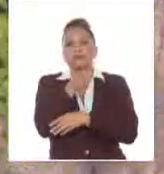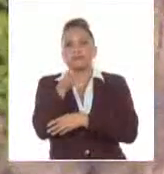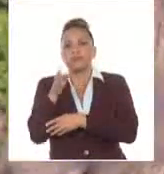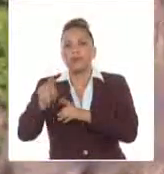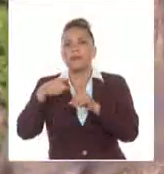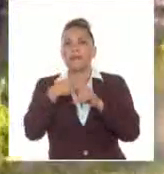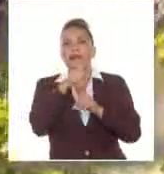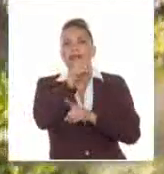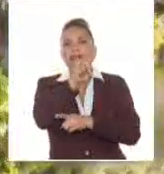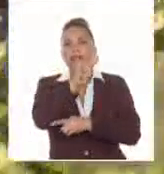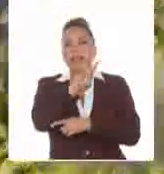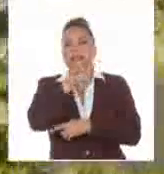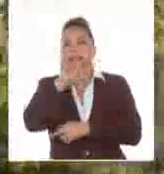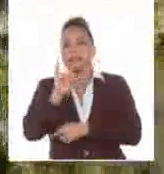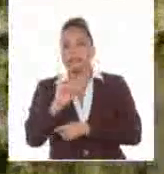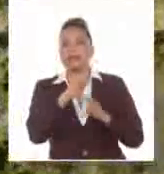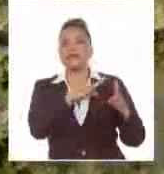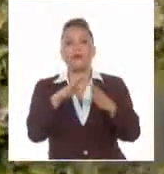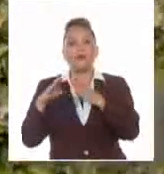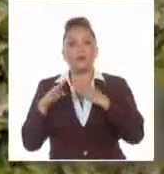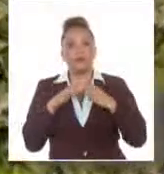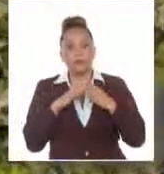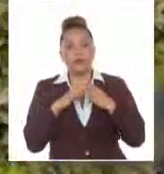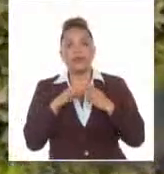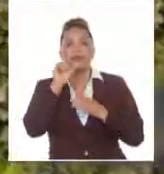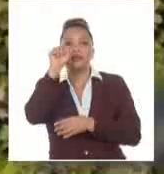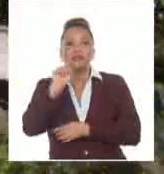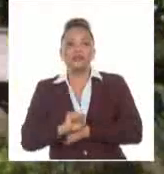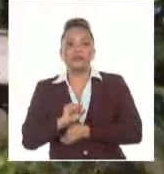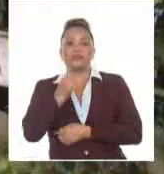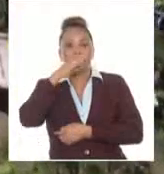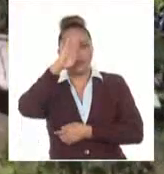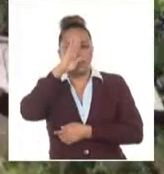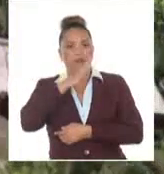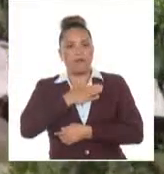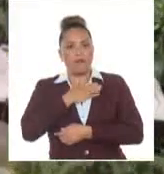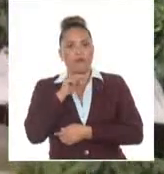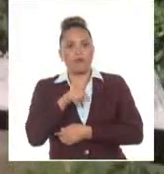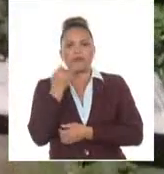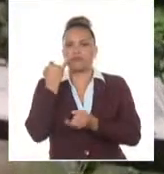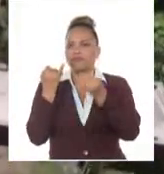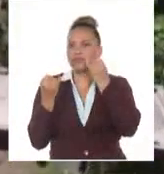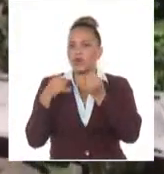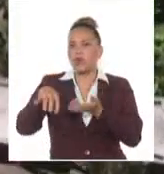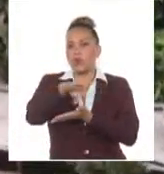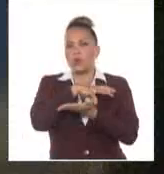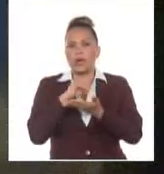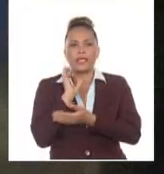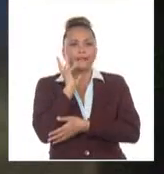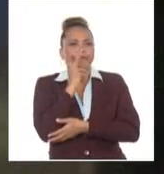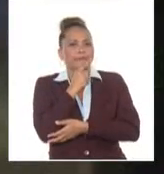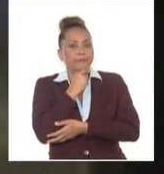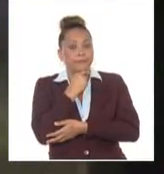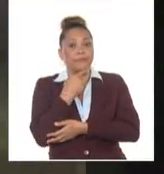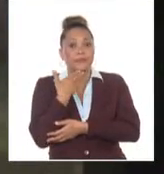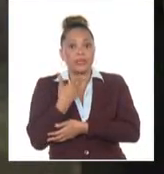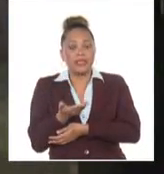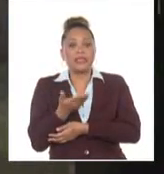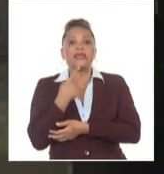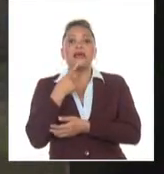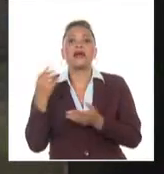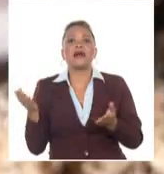de 36 comunidades del oriente sur del país, identifica atractivos locales y contribuye a